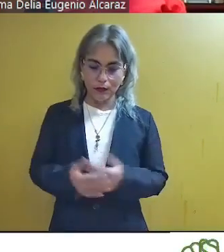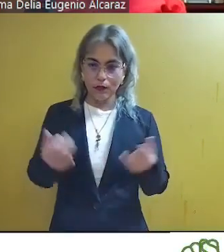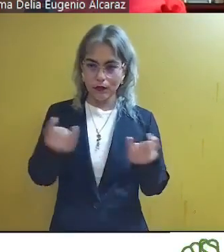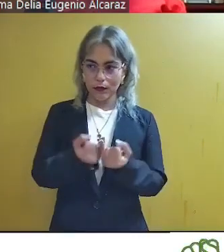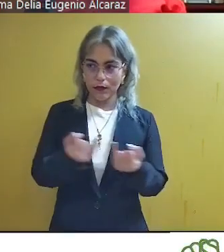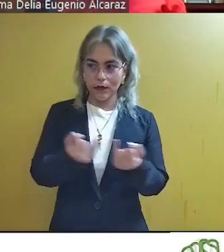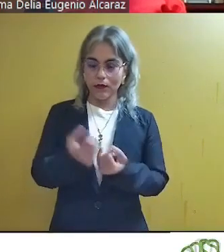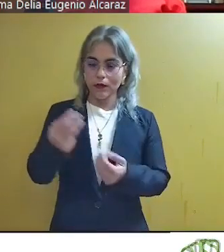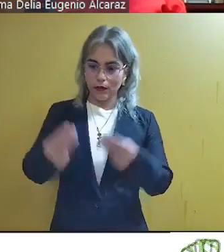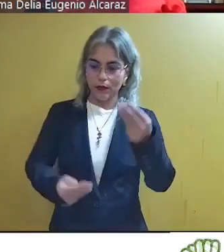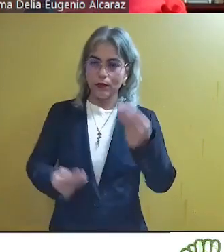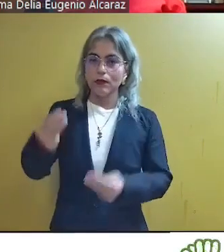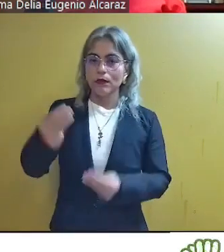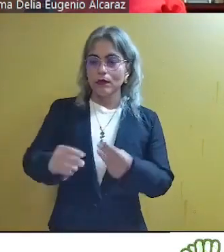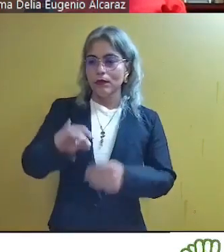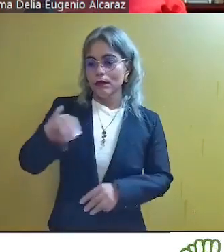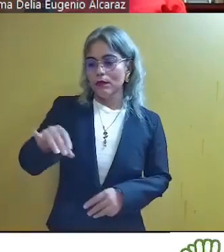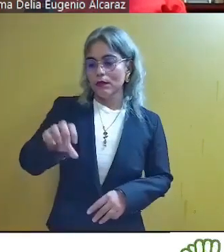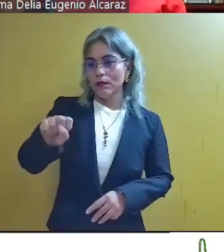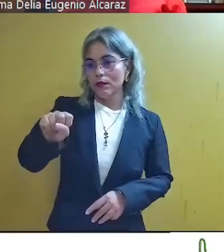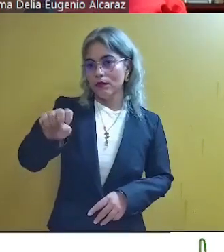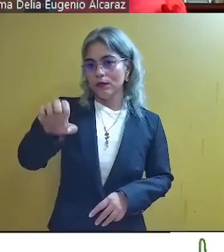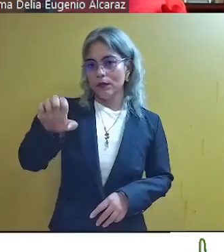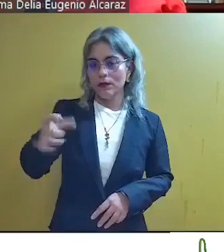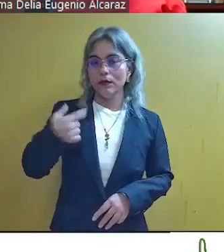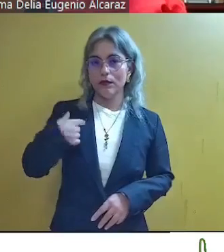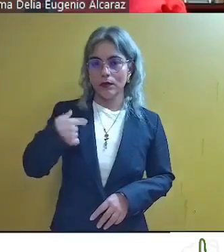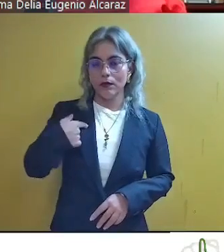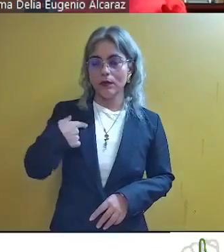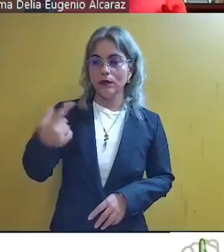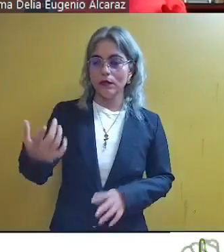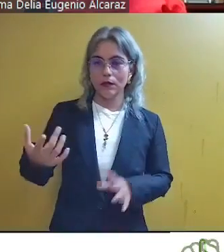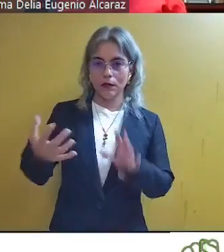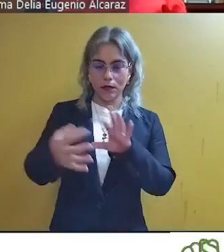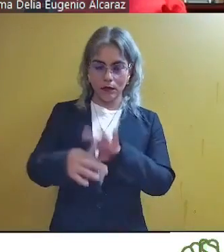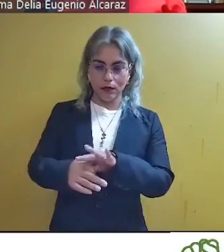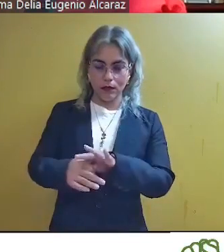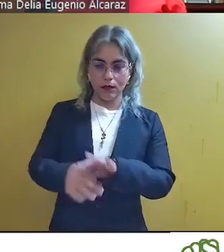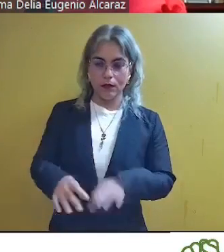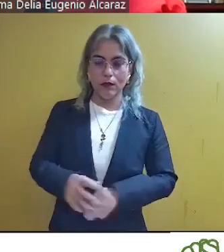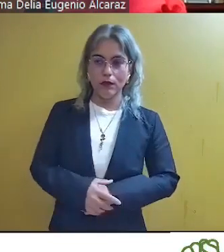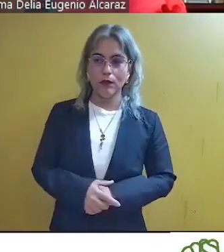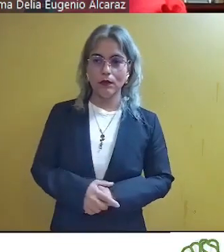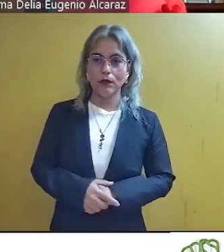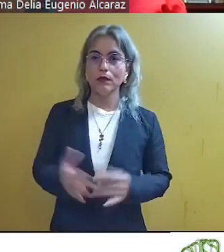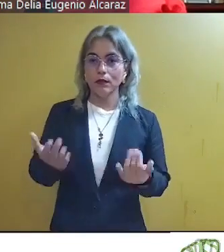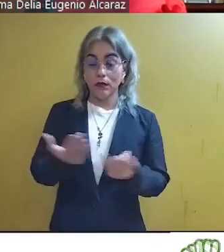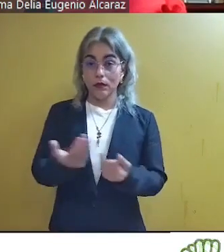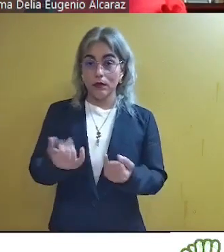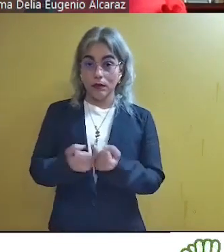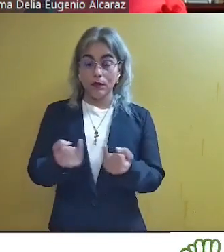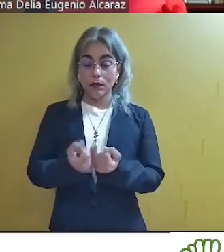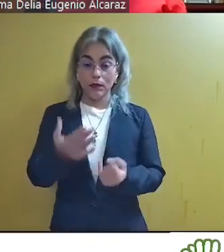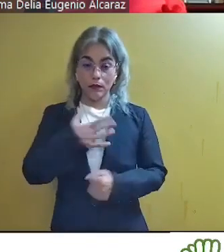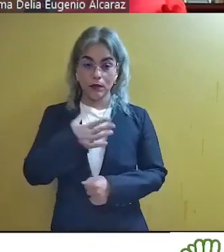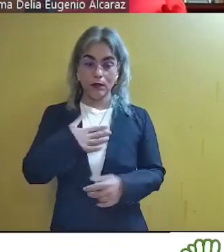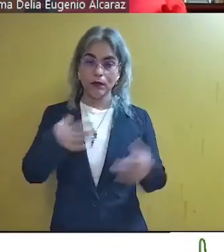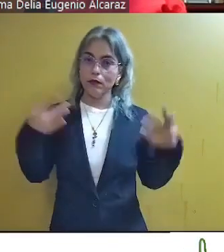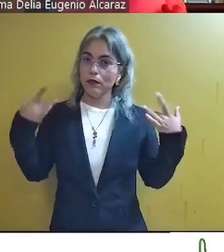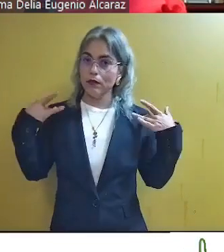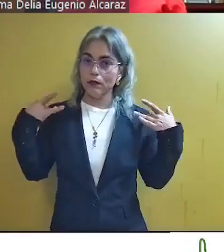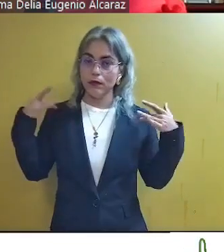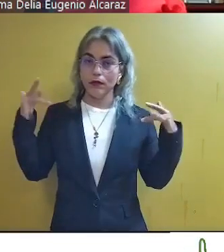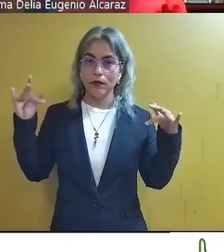que el magistrado José Inés Betancur Salgado, me apartaré del proyecto que se nos propone